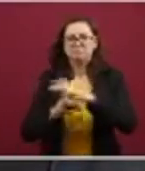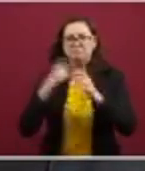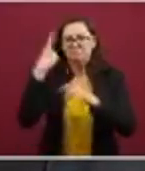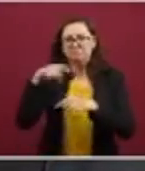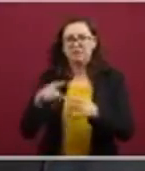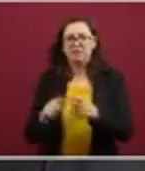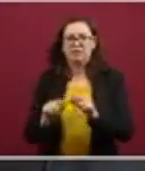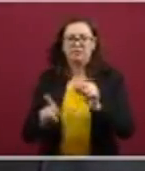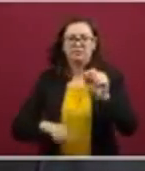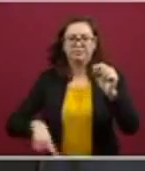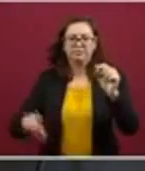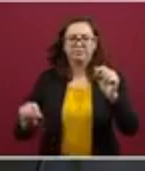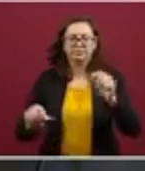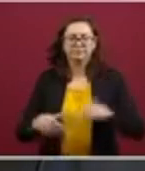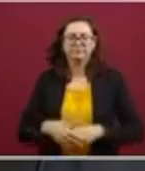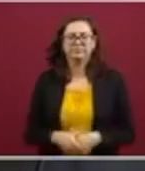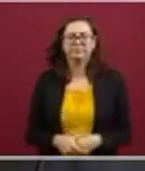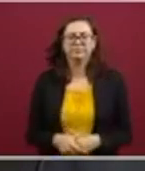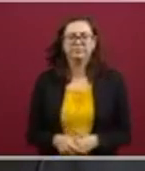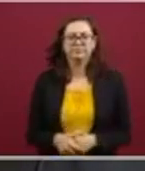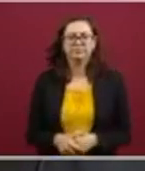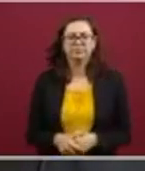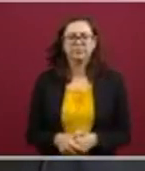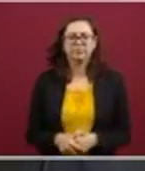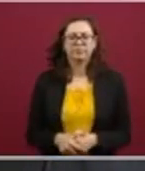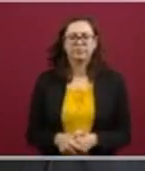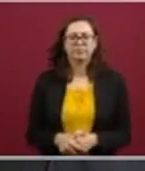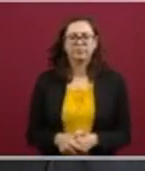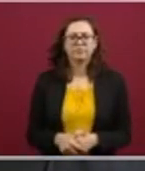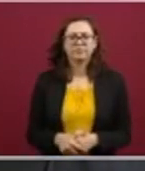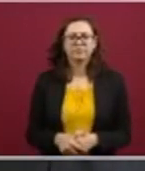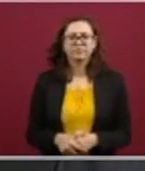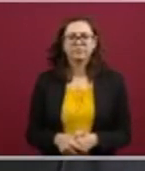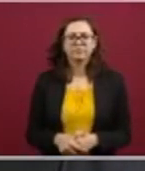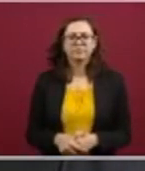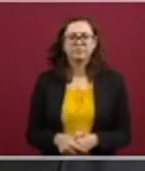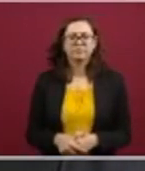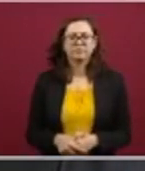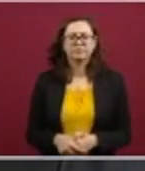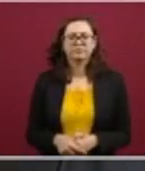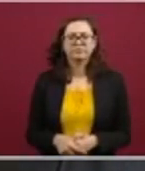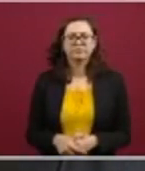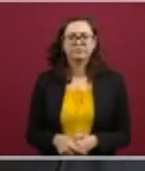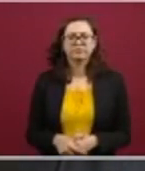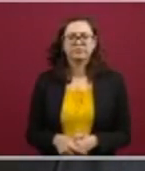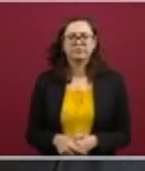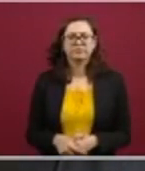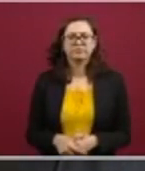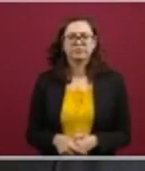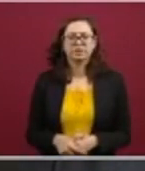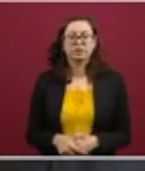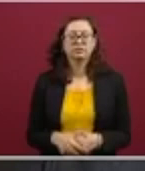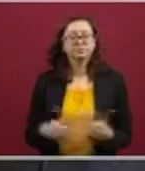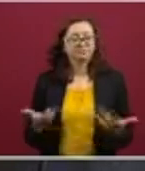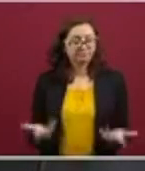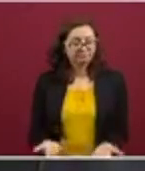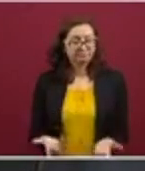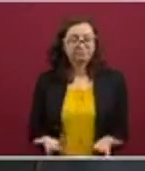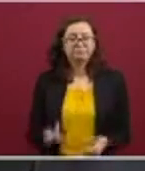tributaria. Vamos a suscribir un acuerdo